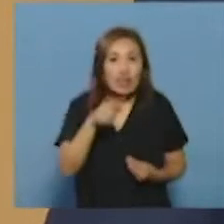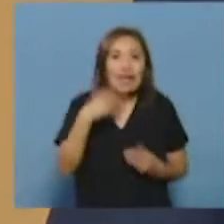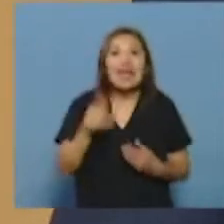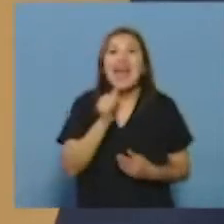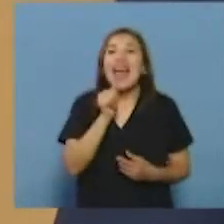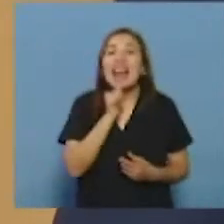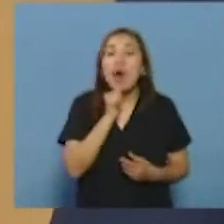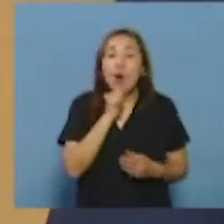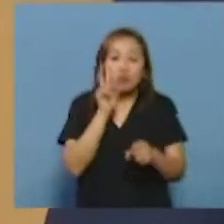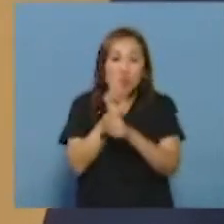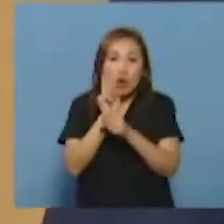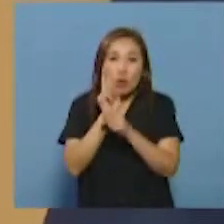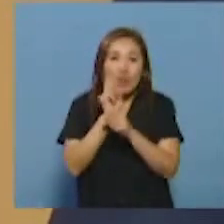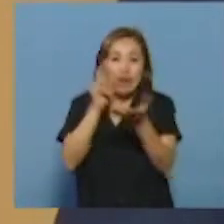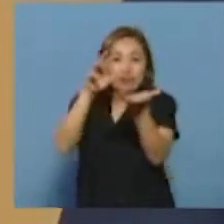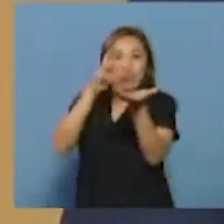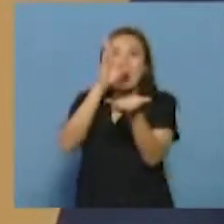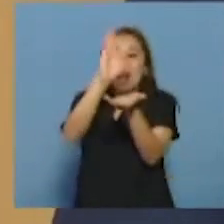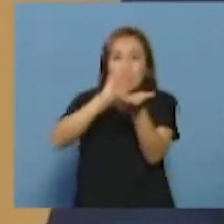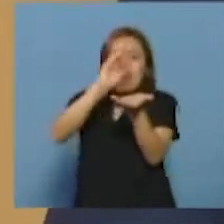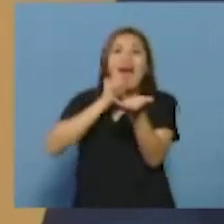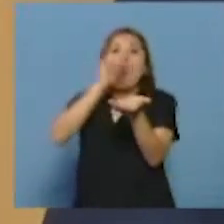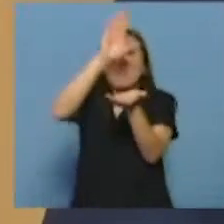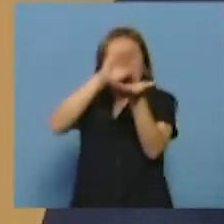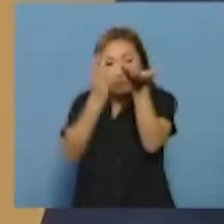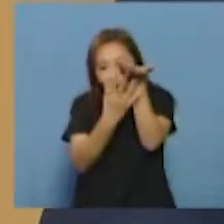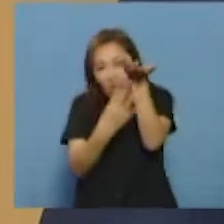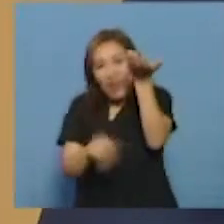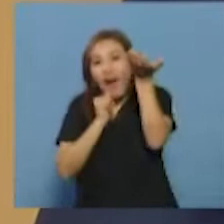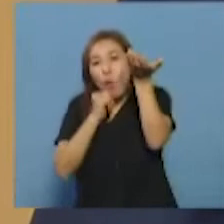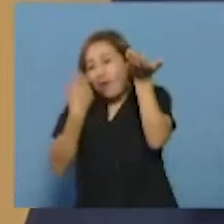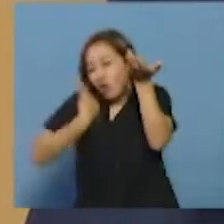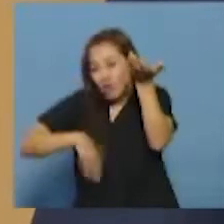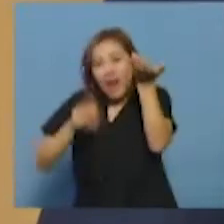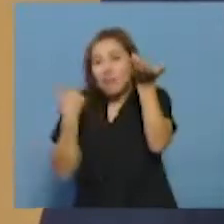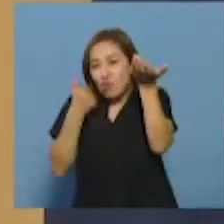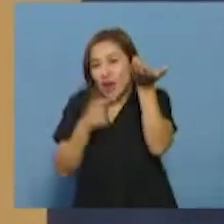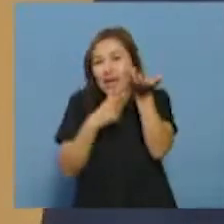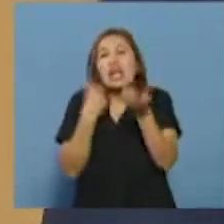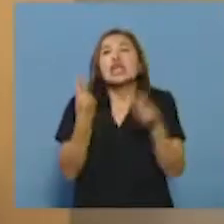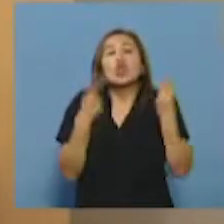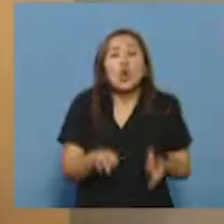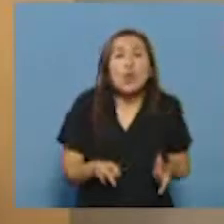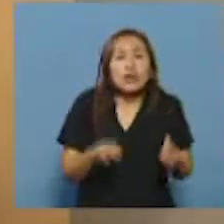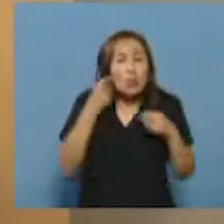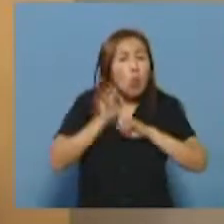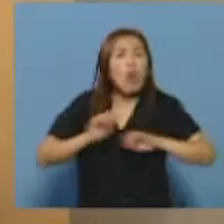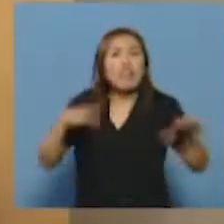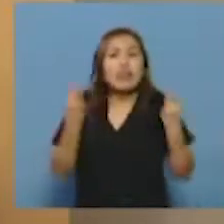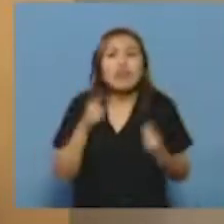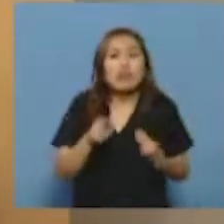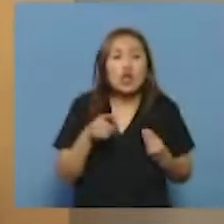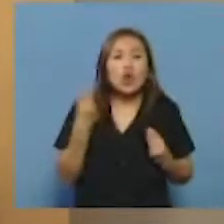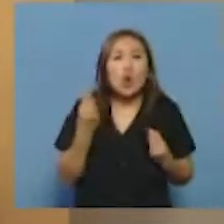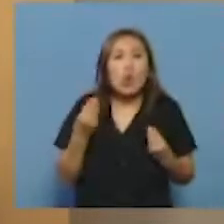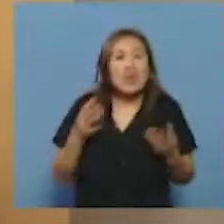agua con arsénico en distintas localidades que hicimos la investigación. ¿Y todo eso es actuado, profesor? ¿También es sí, una mezcla? Sí,